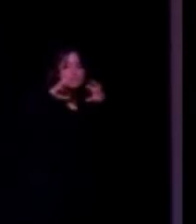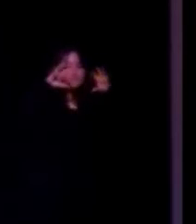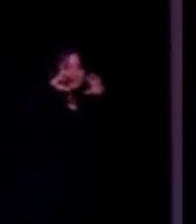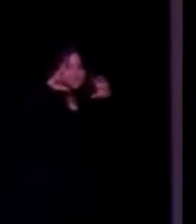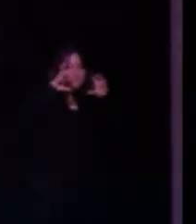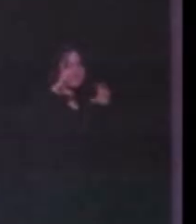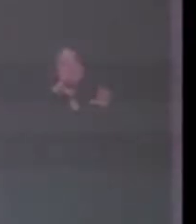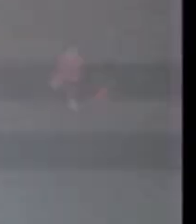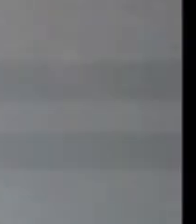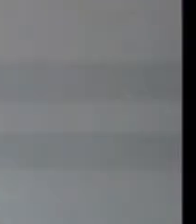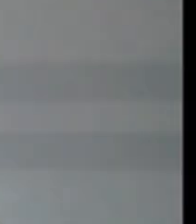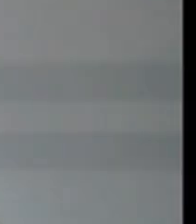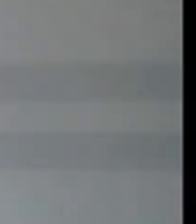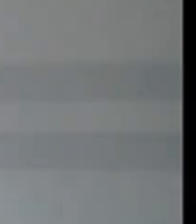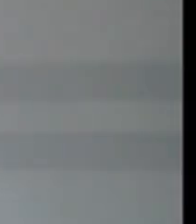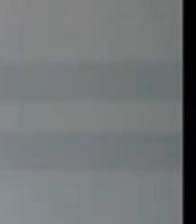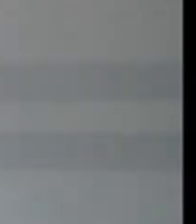momento o en otro